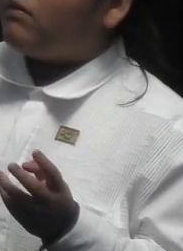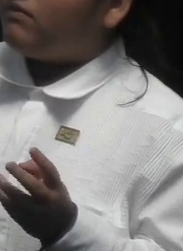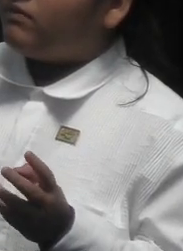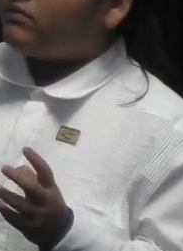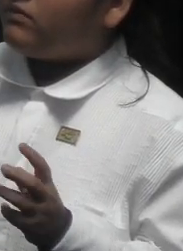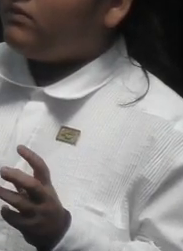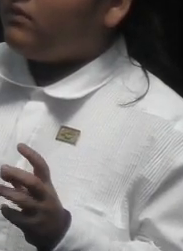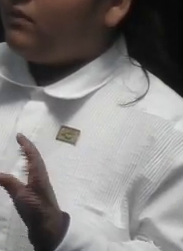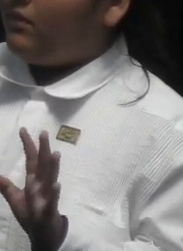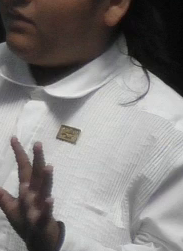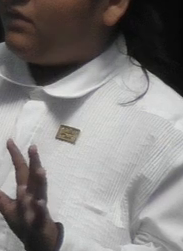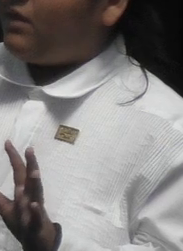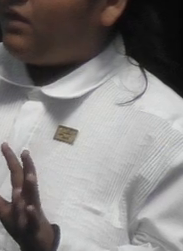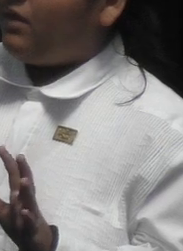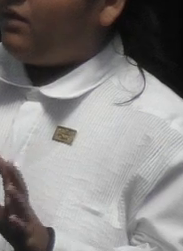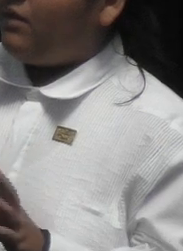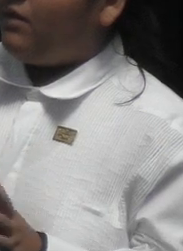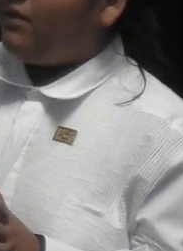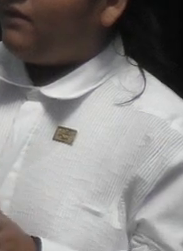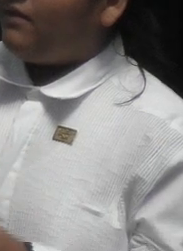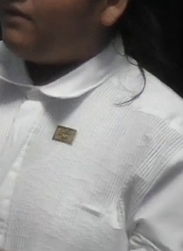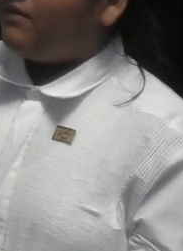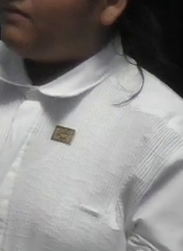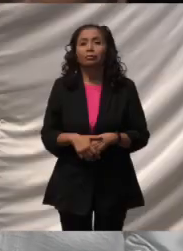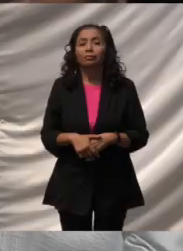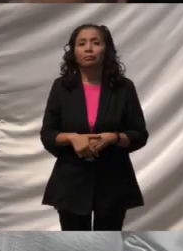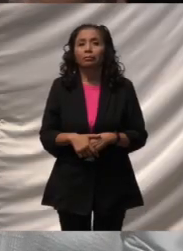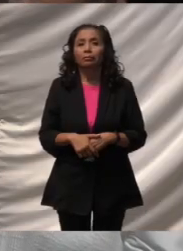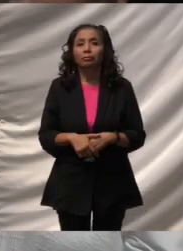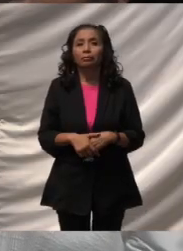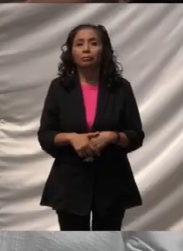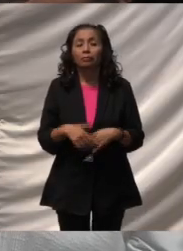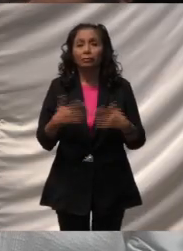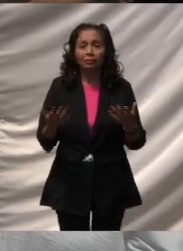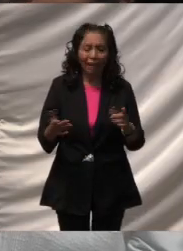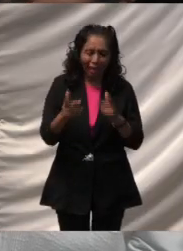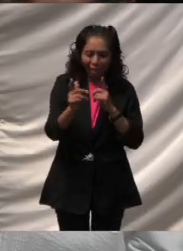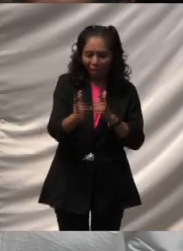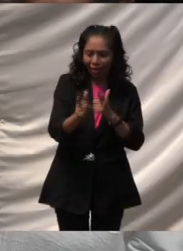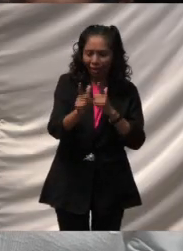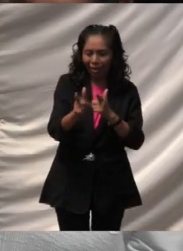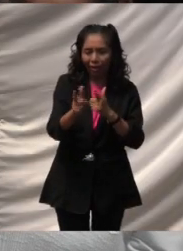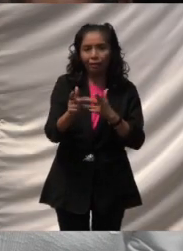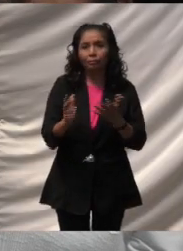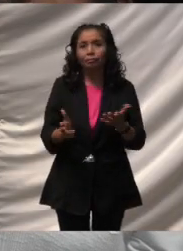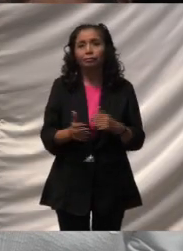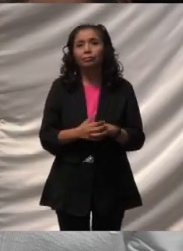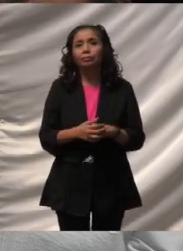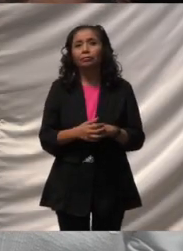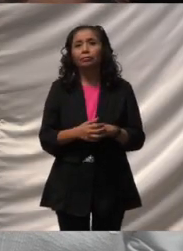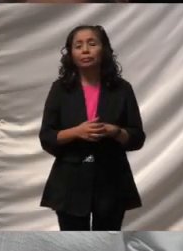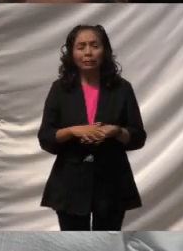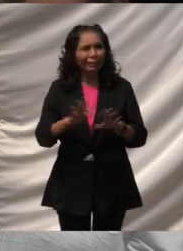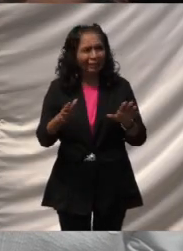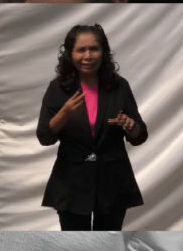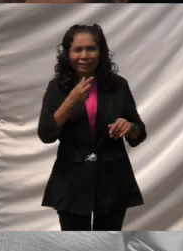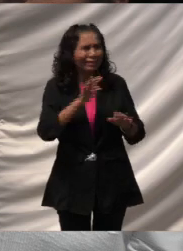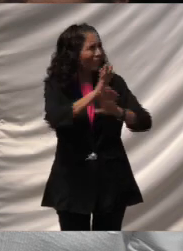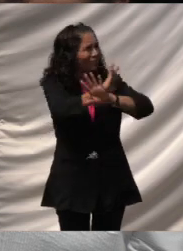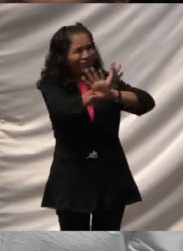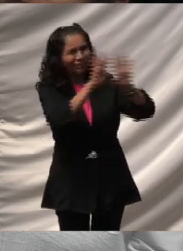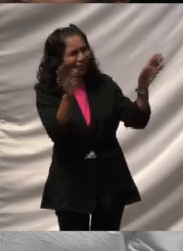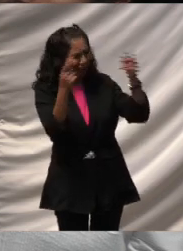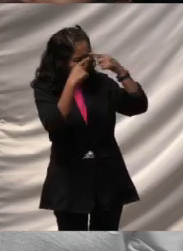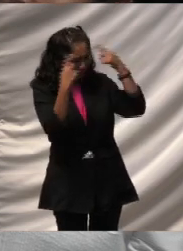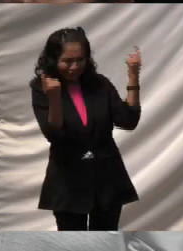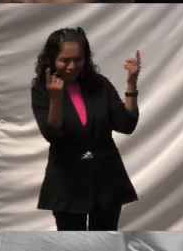seguían molestando a Juanita. Se burlaba el niño de Juanita. «Ya déjenme, ¿por qué